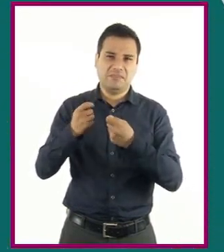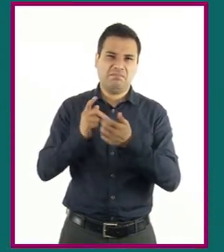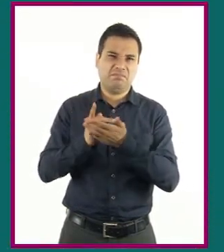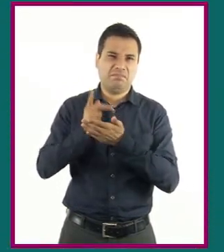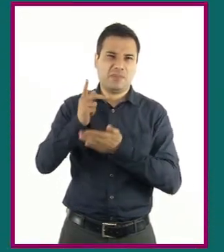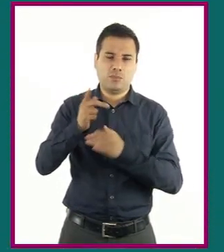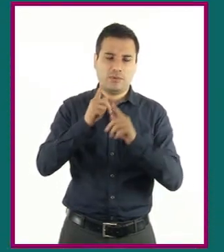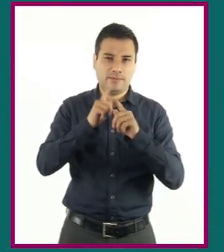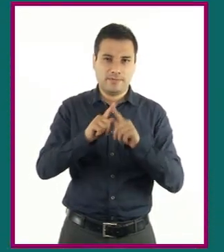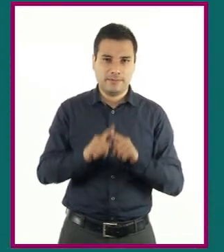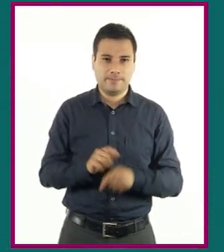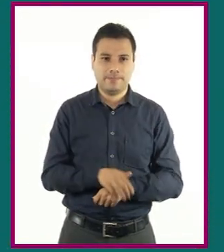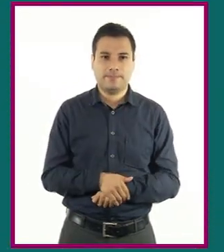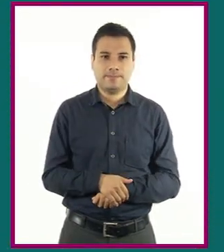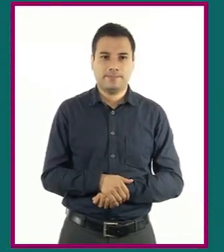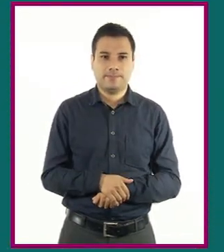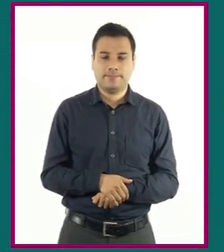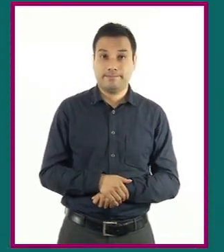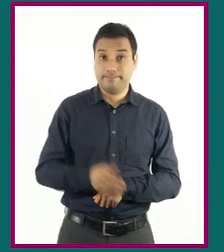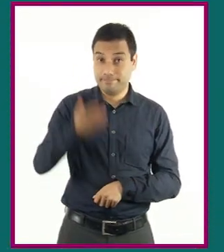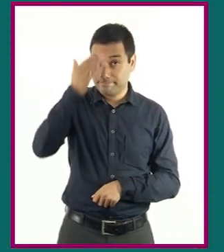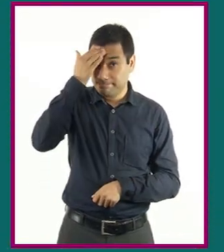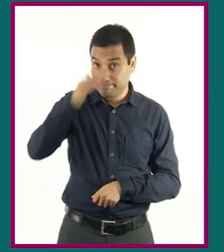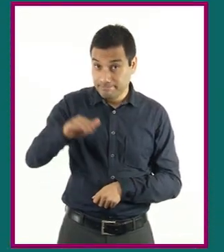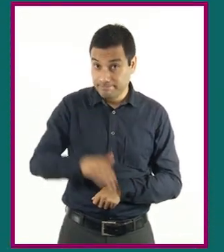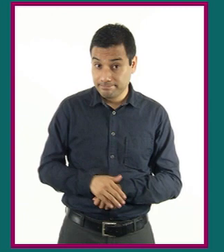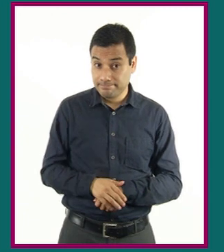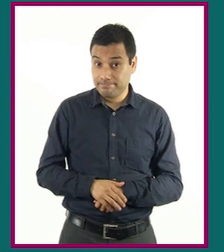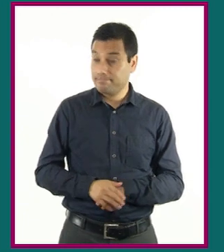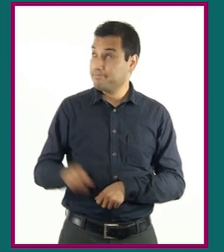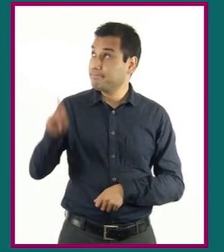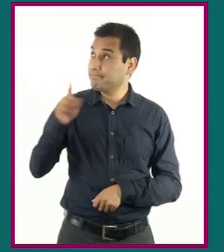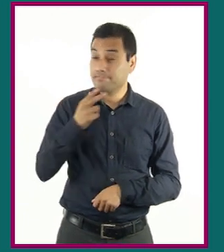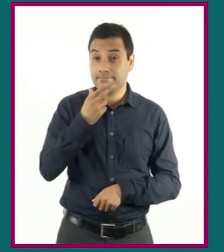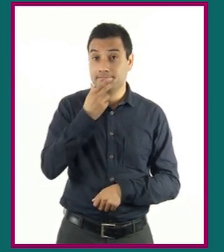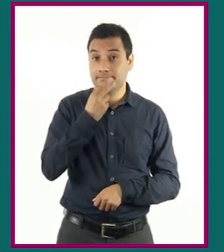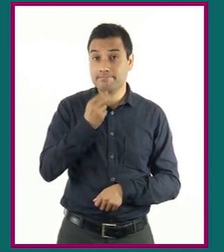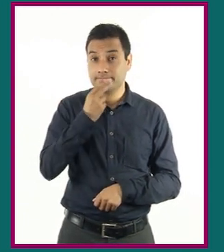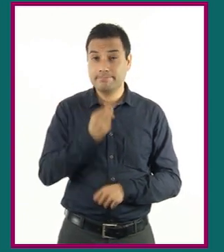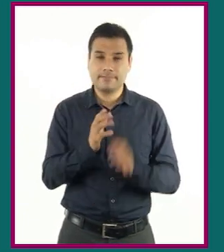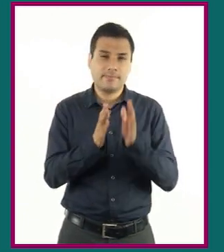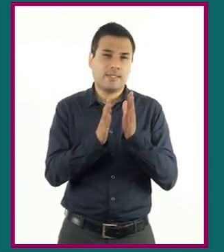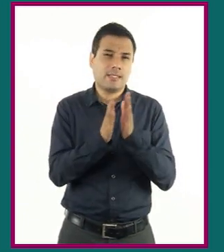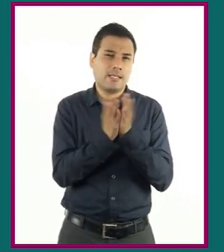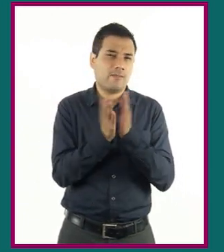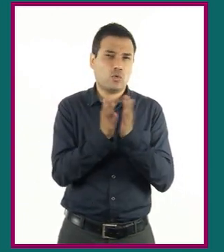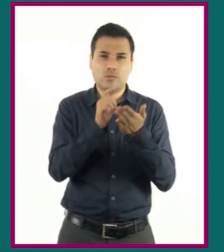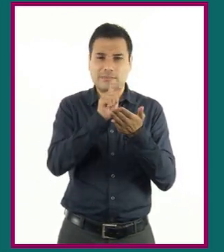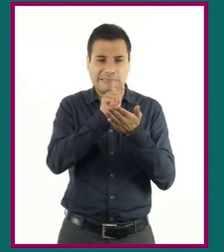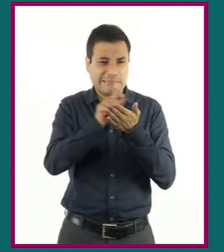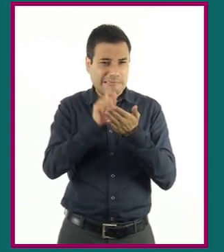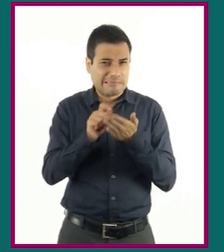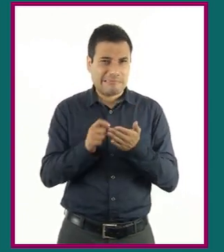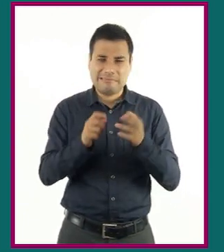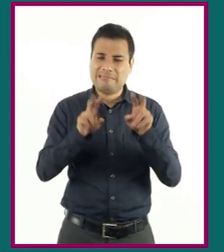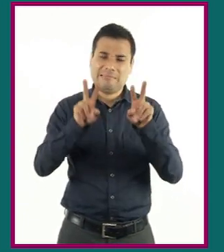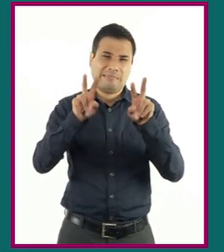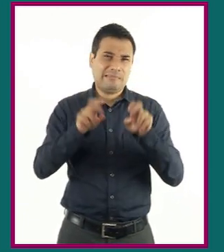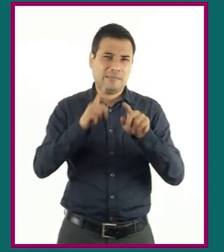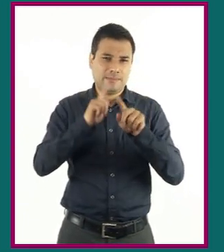reconocimientos. ¿Sabían que Stephen Hawking escribió una gran cantidad de textos científicos?